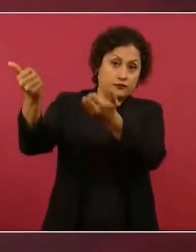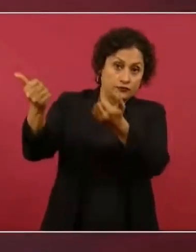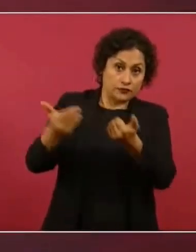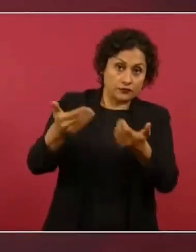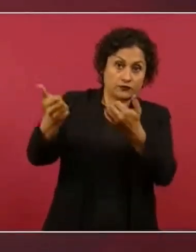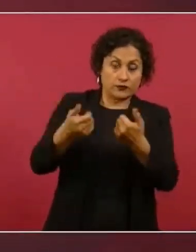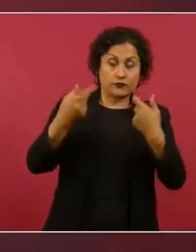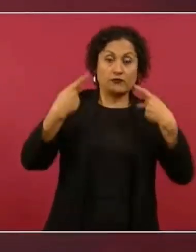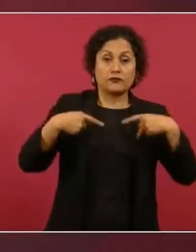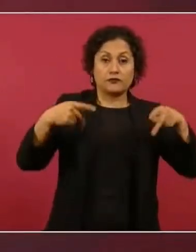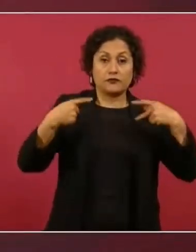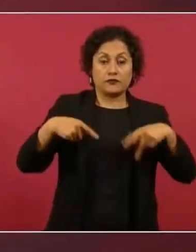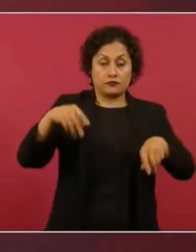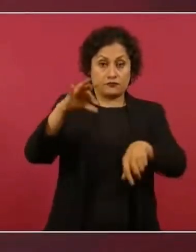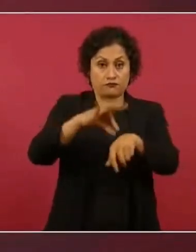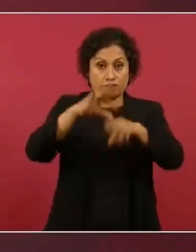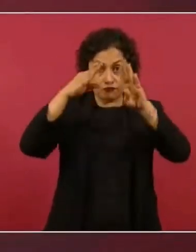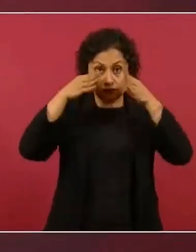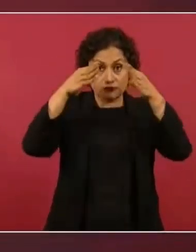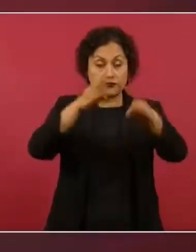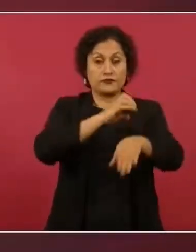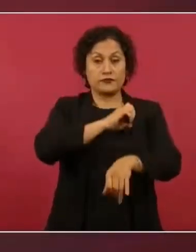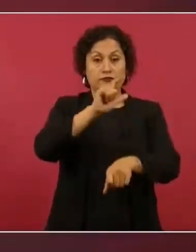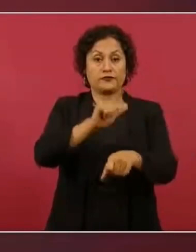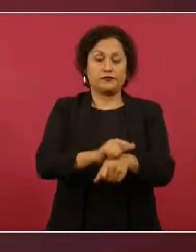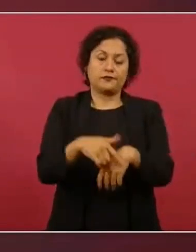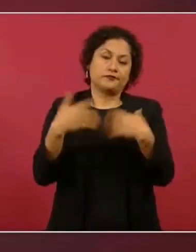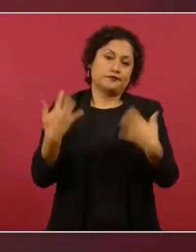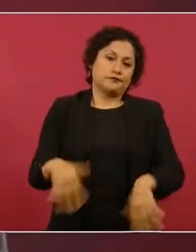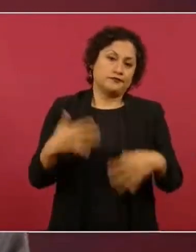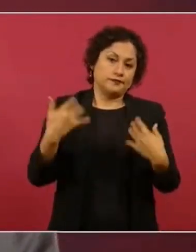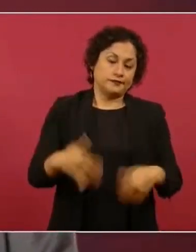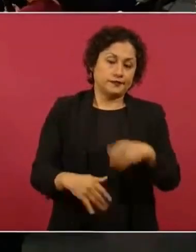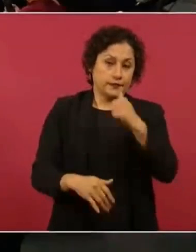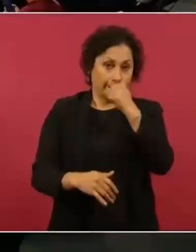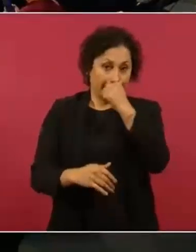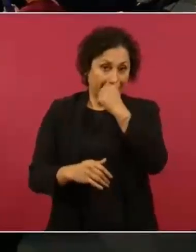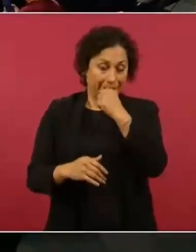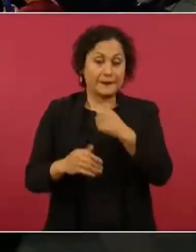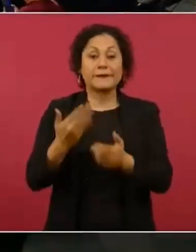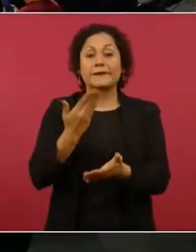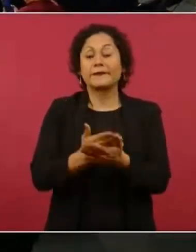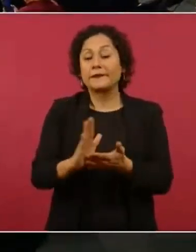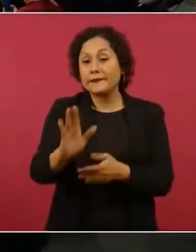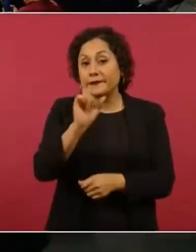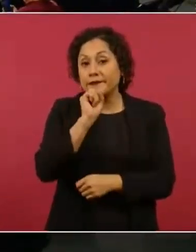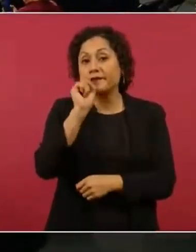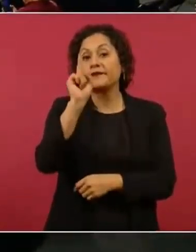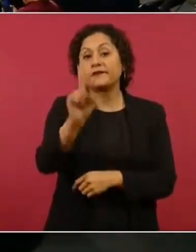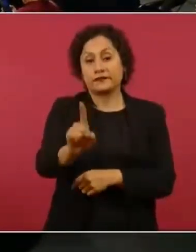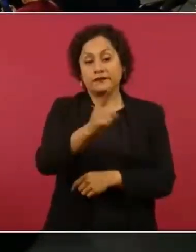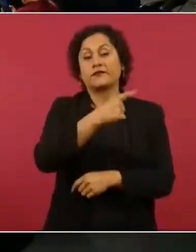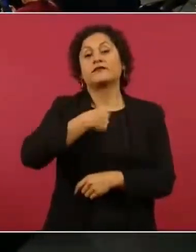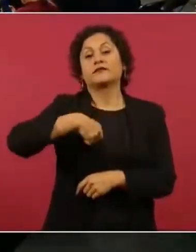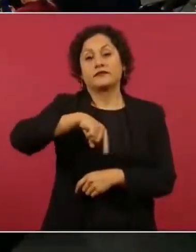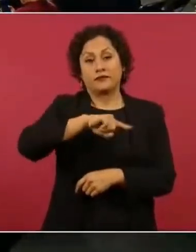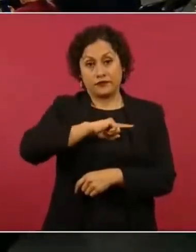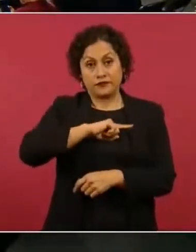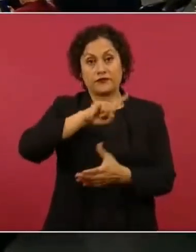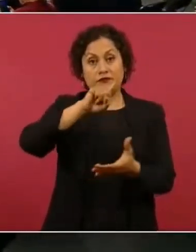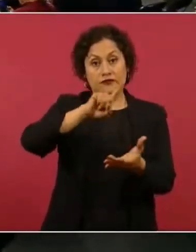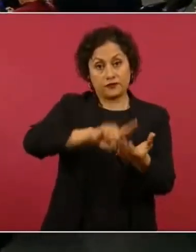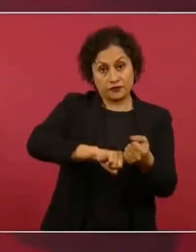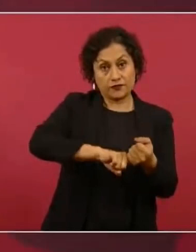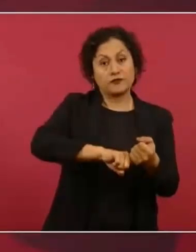estos médicos, especialistas y estamos basificando. Tenían